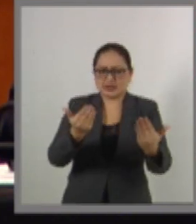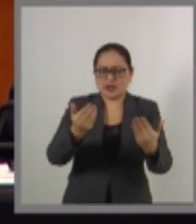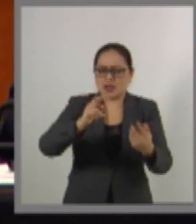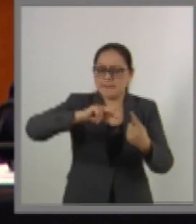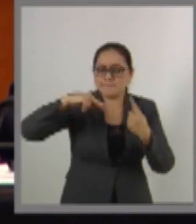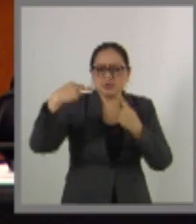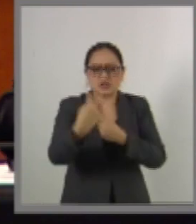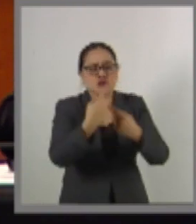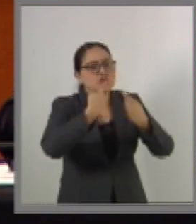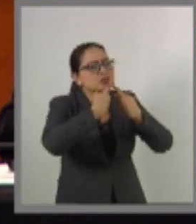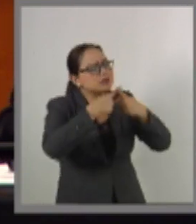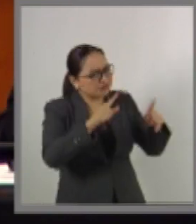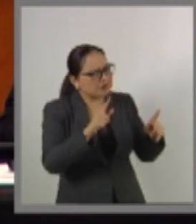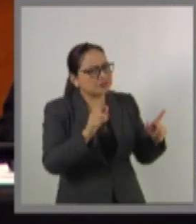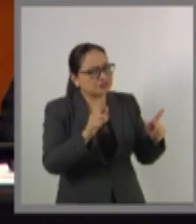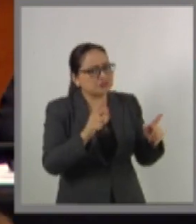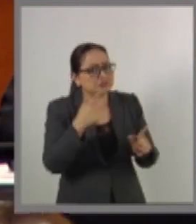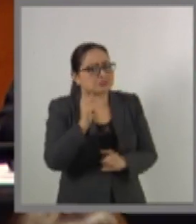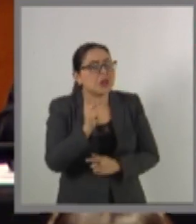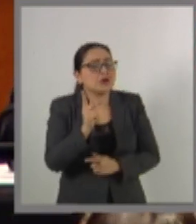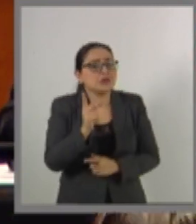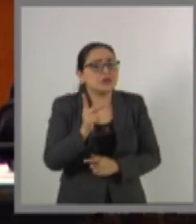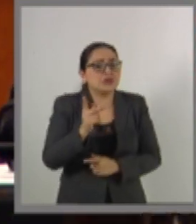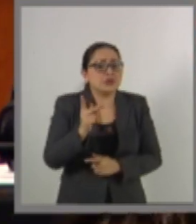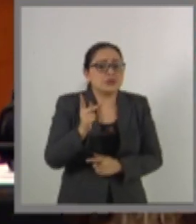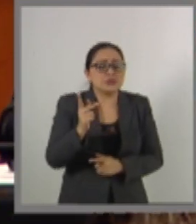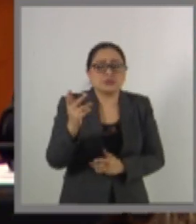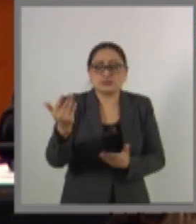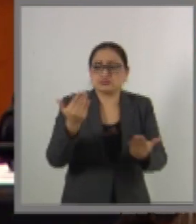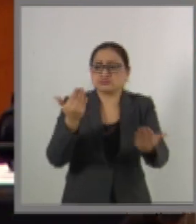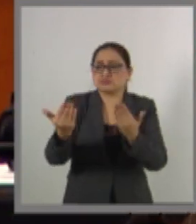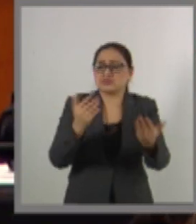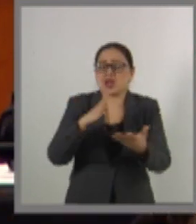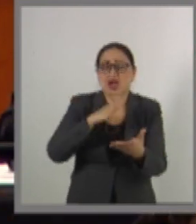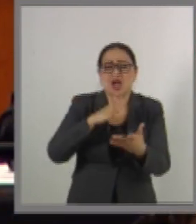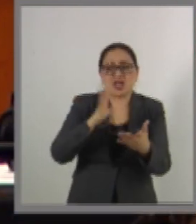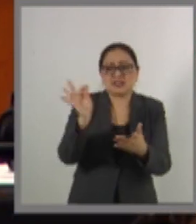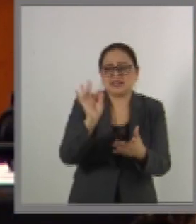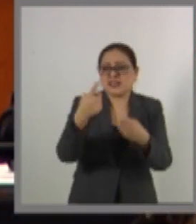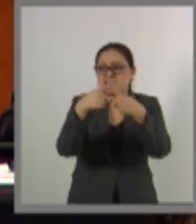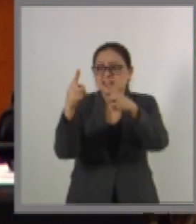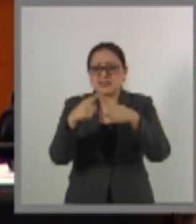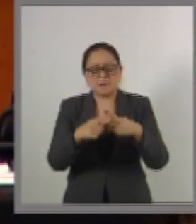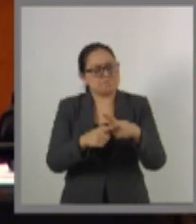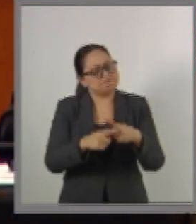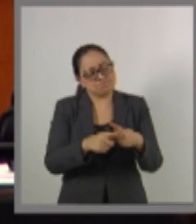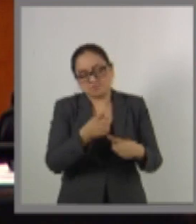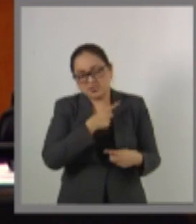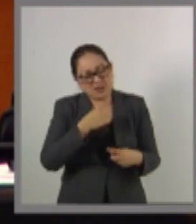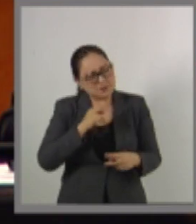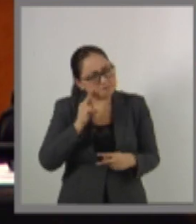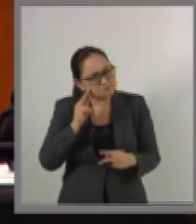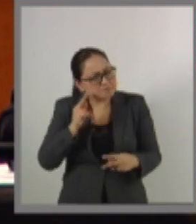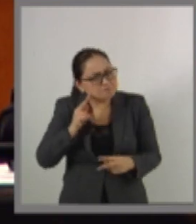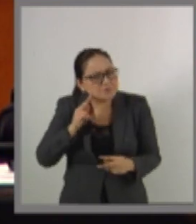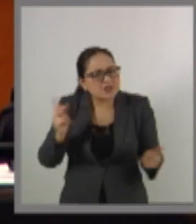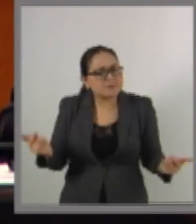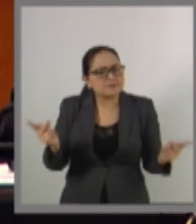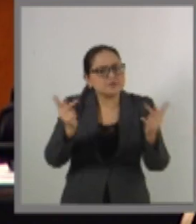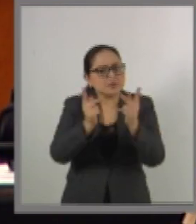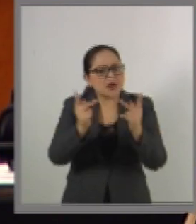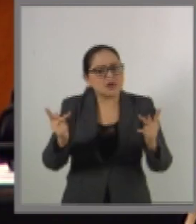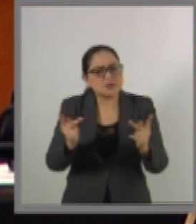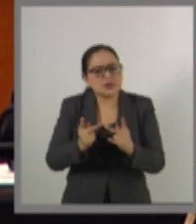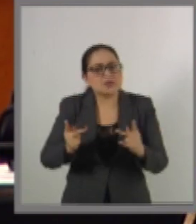visiones distintas, pero siempre más allá de las diferencias, encontrando una coincidencia de